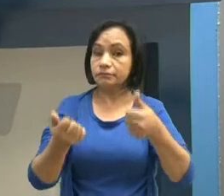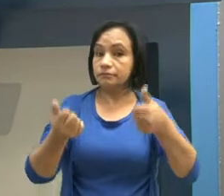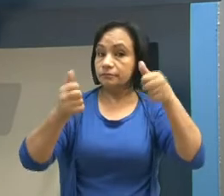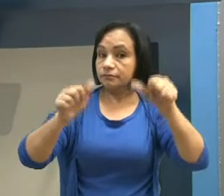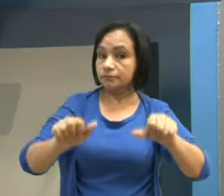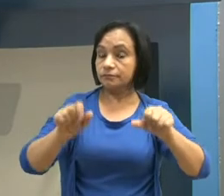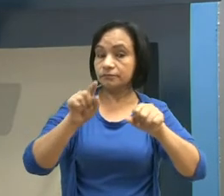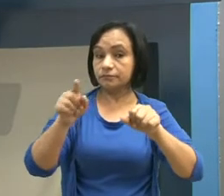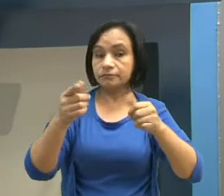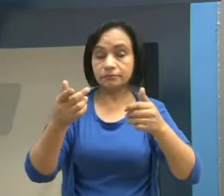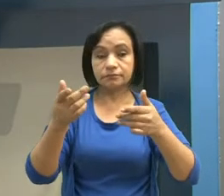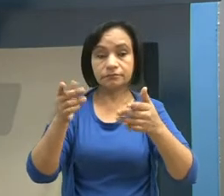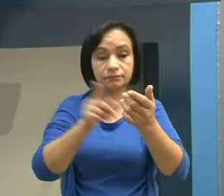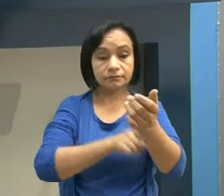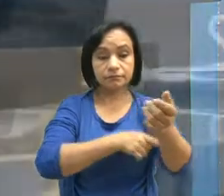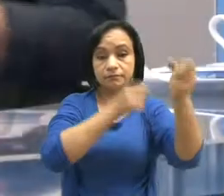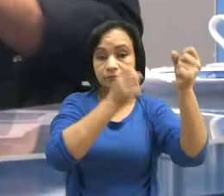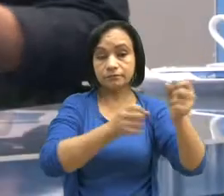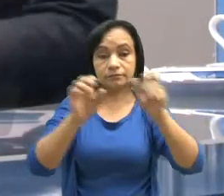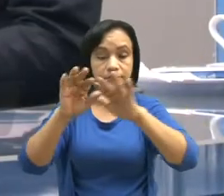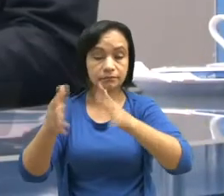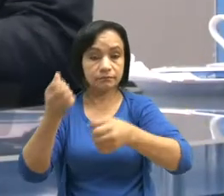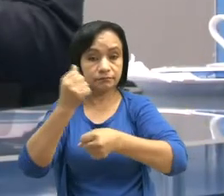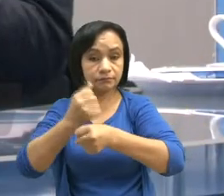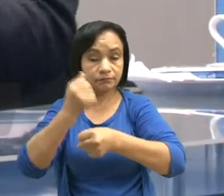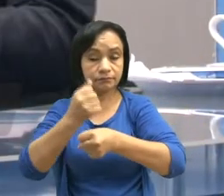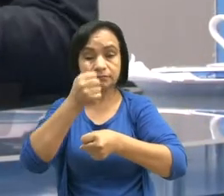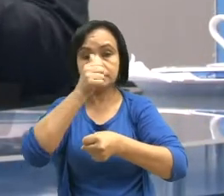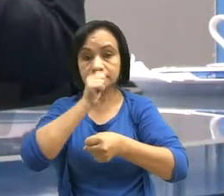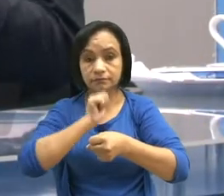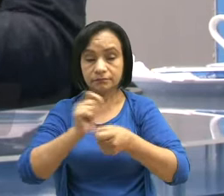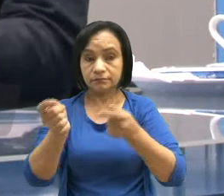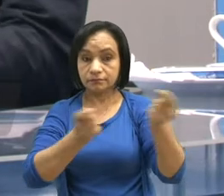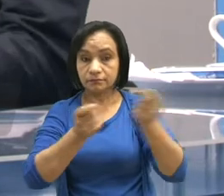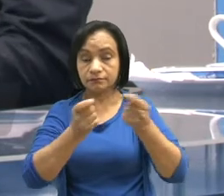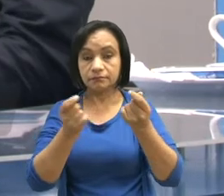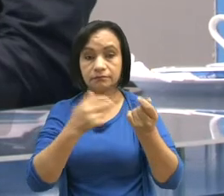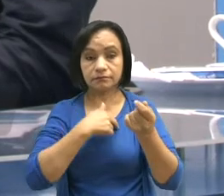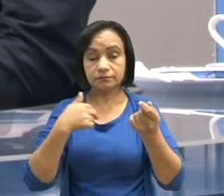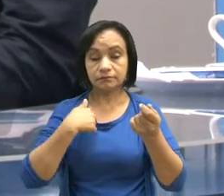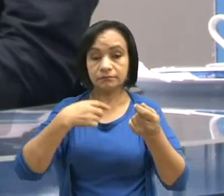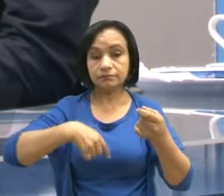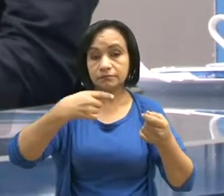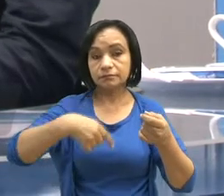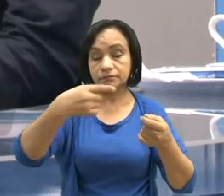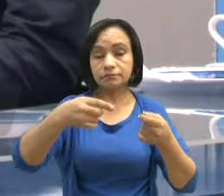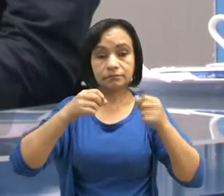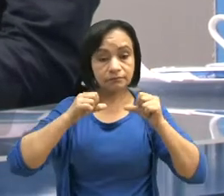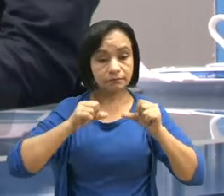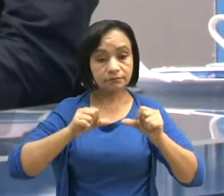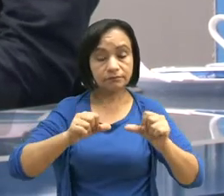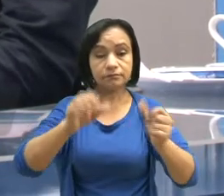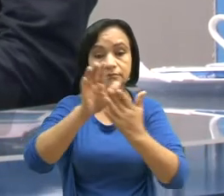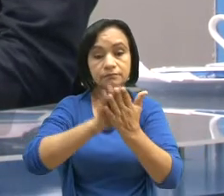¿no? De nuestros hermanos y hermanas que trabajan en el laboratorio de calidad de agua, de estar prácticamente de forma diaria, de forma continua y con